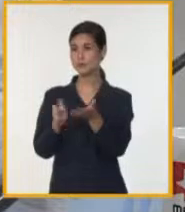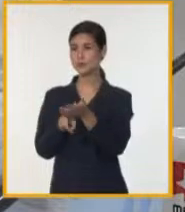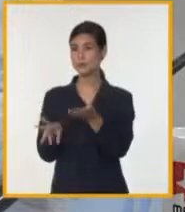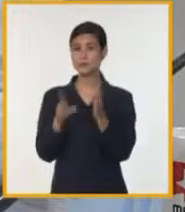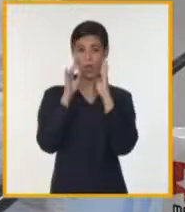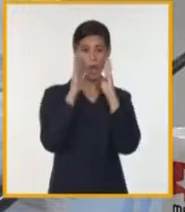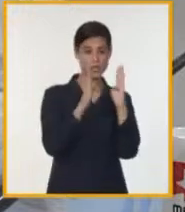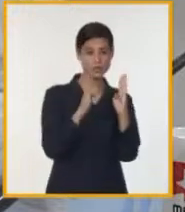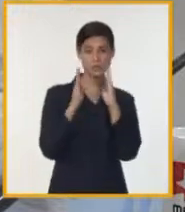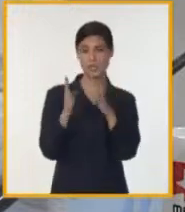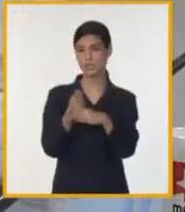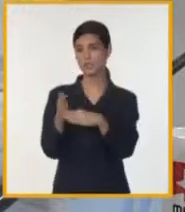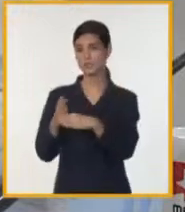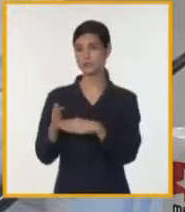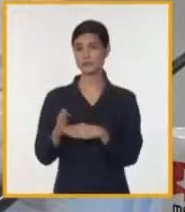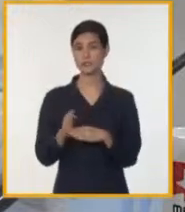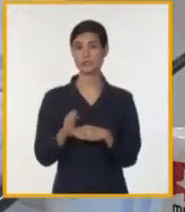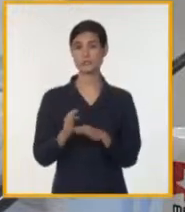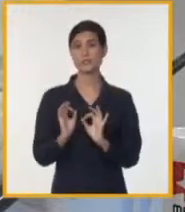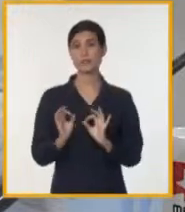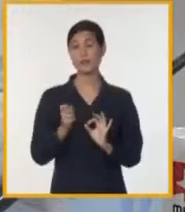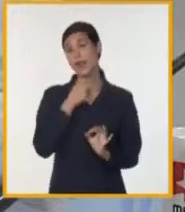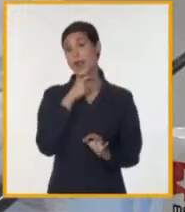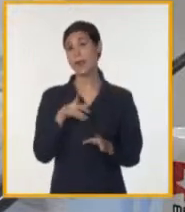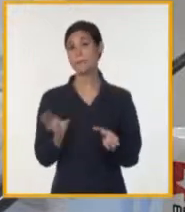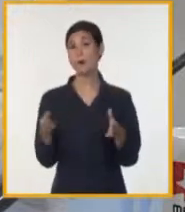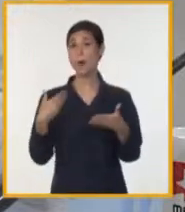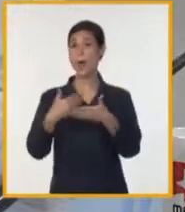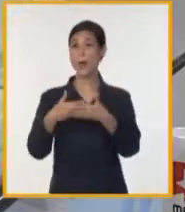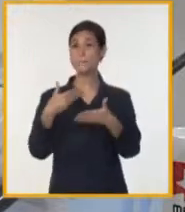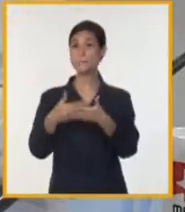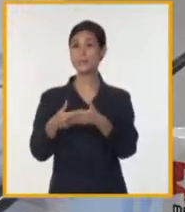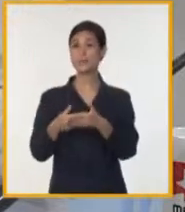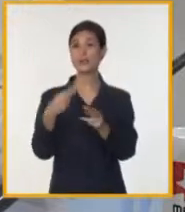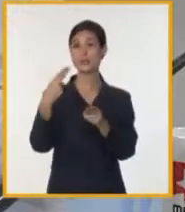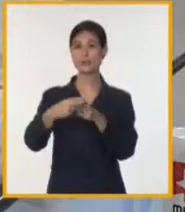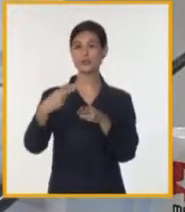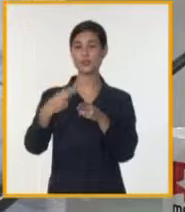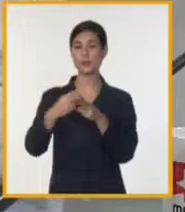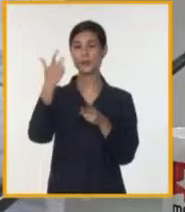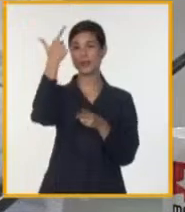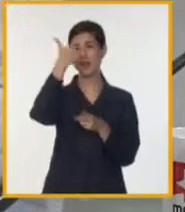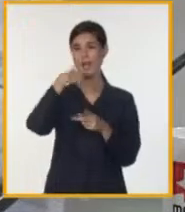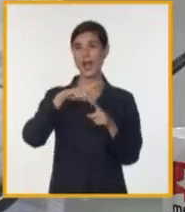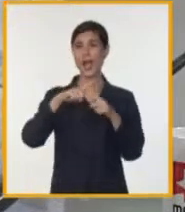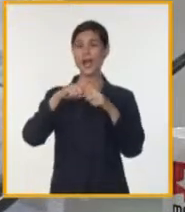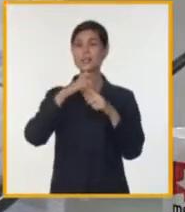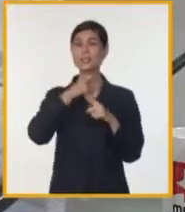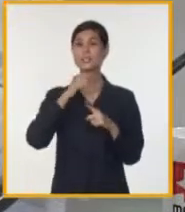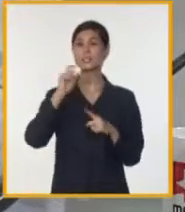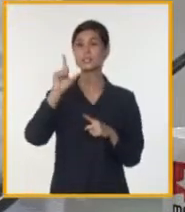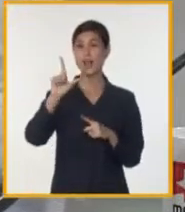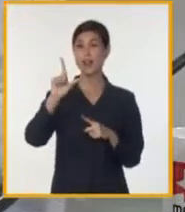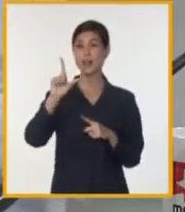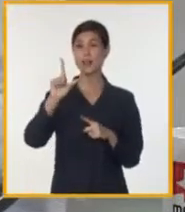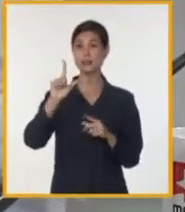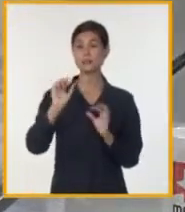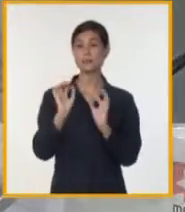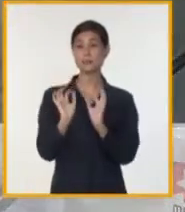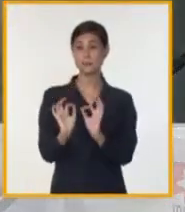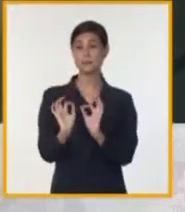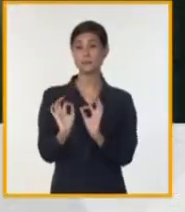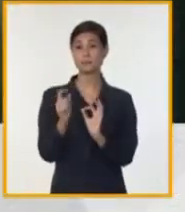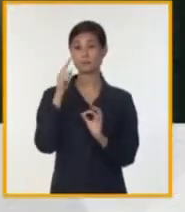empresas que conforma nuestro grupo es la empresa AXE, que es la comercializadora por excelencia de todos los productos, de todas